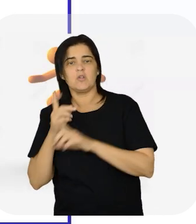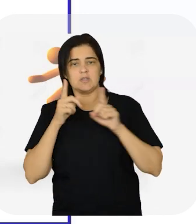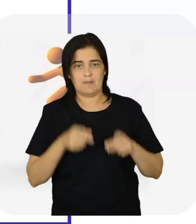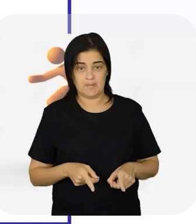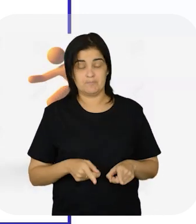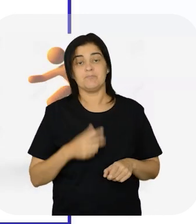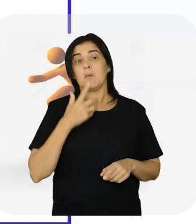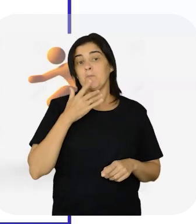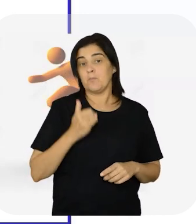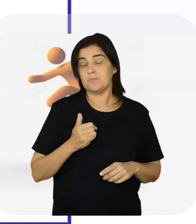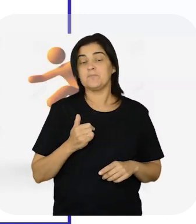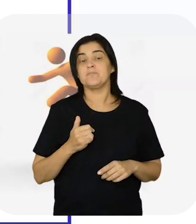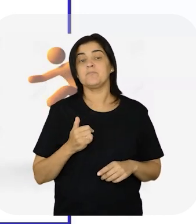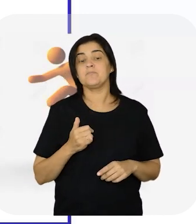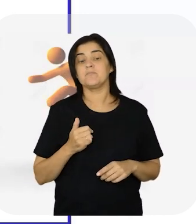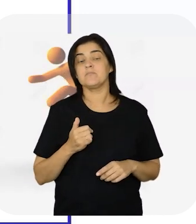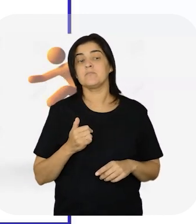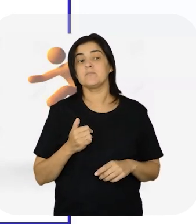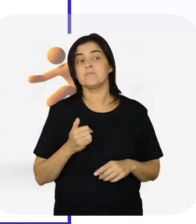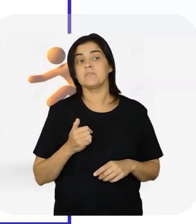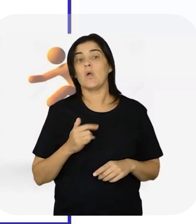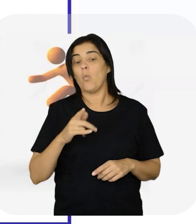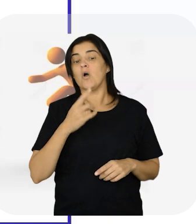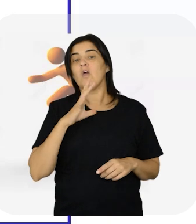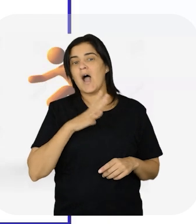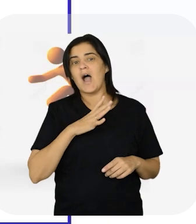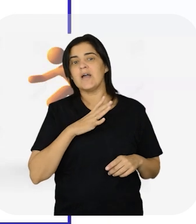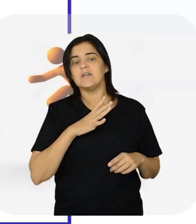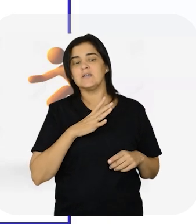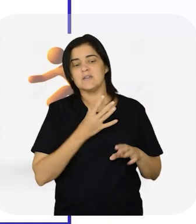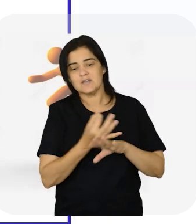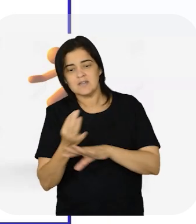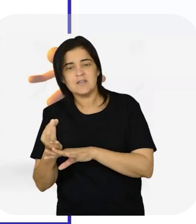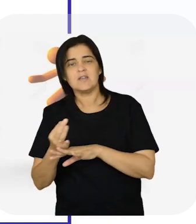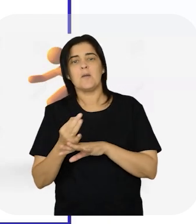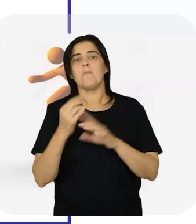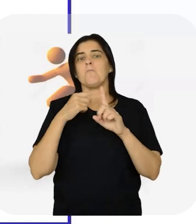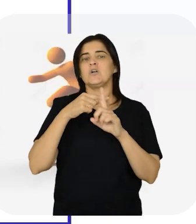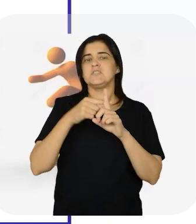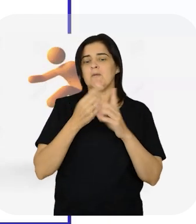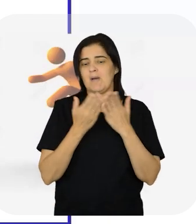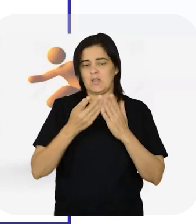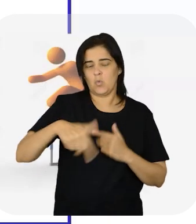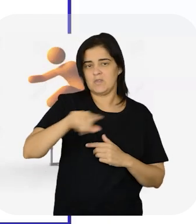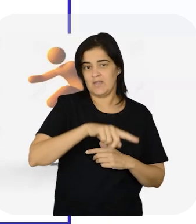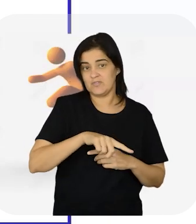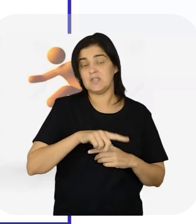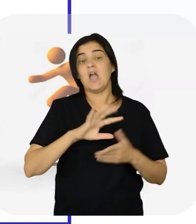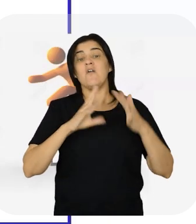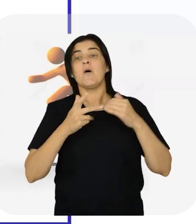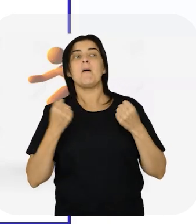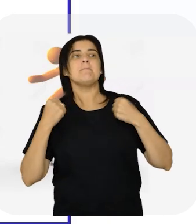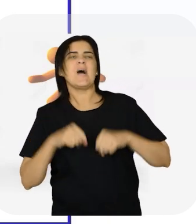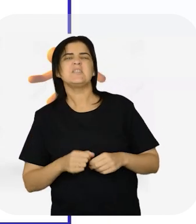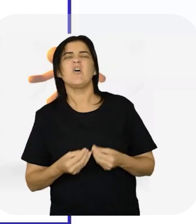¿tá? Cuando esto desencadena prácticas positivas para el estudiante. Y a nivel práctico